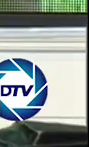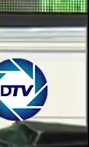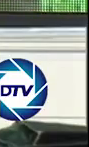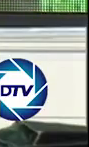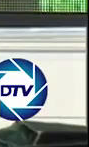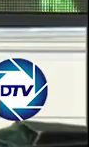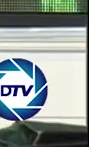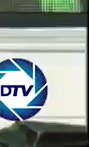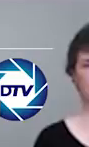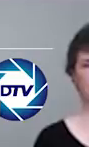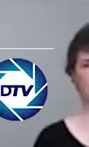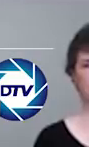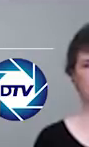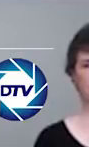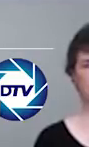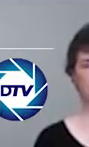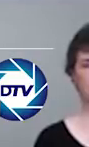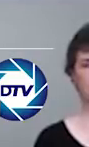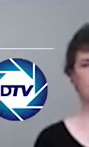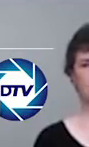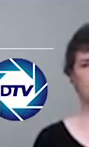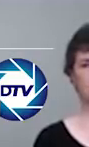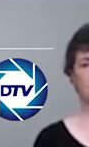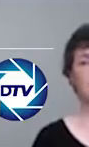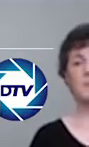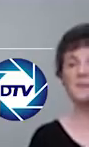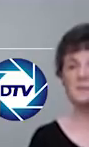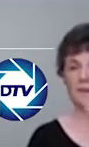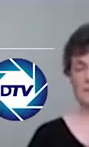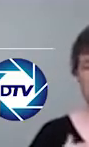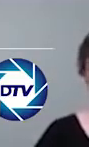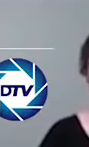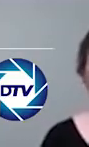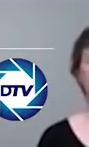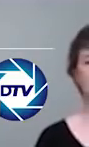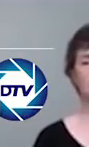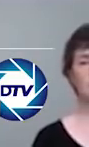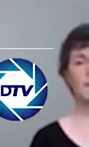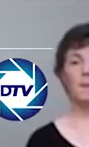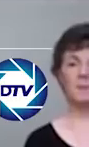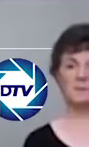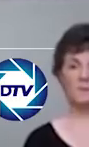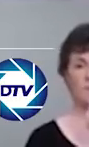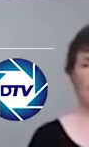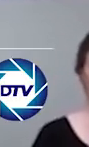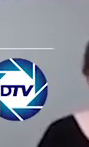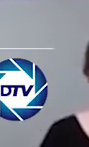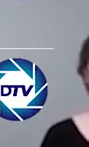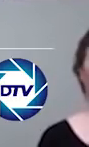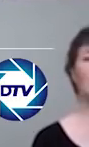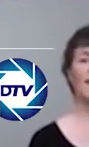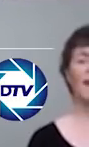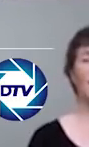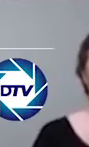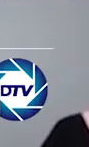a ver aquí hay un problema y es que los medios de comunicación de este país pues en la libertad de expresión no es por ejemplo la que hay en reino unido el reino unido